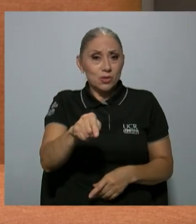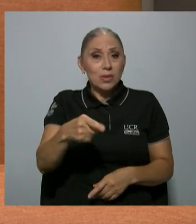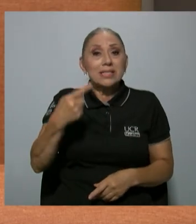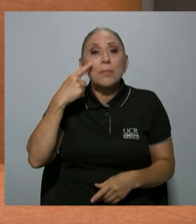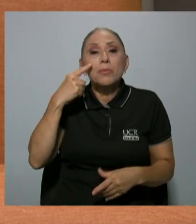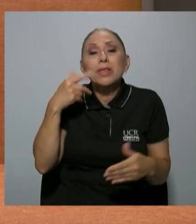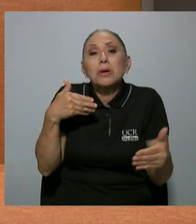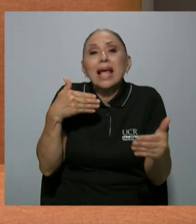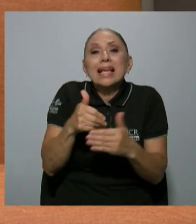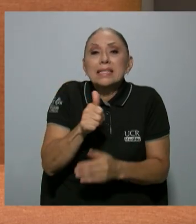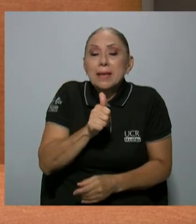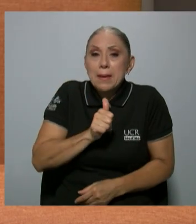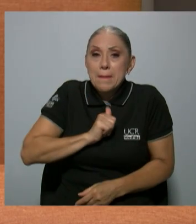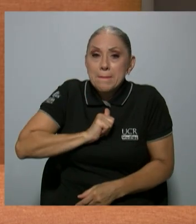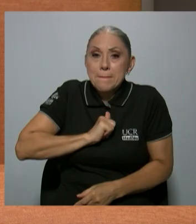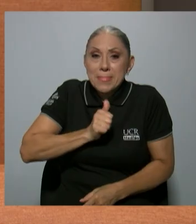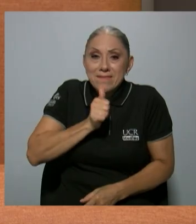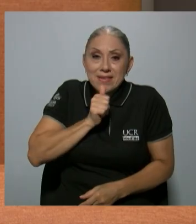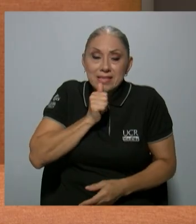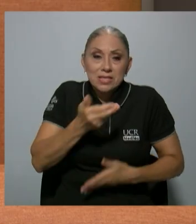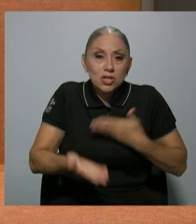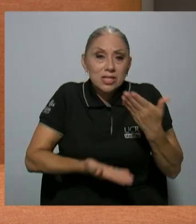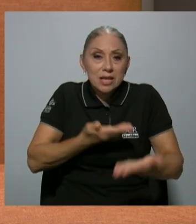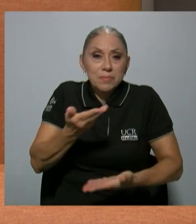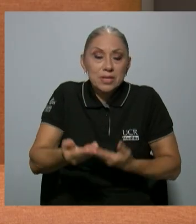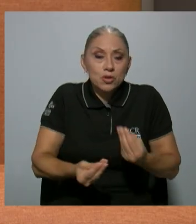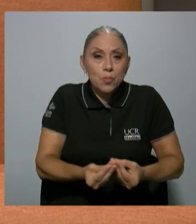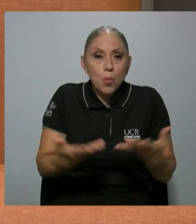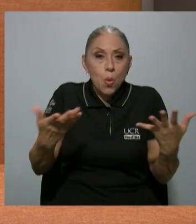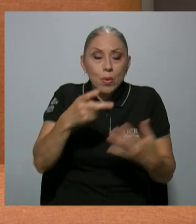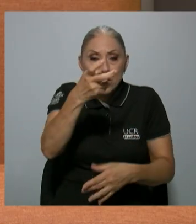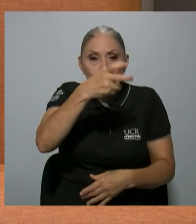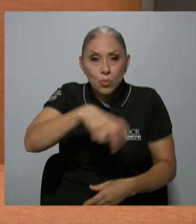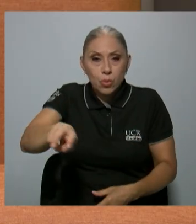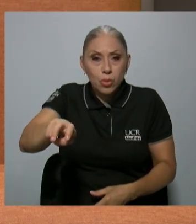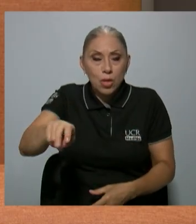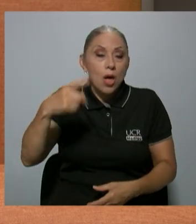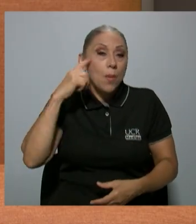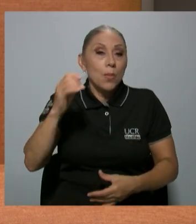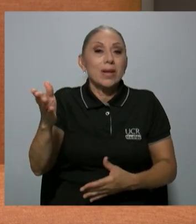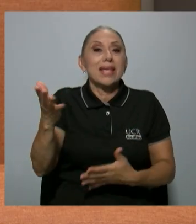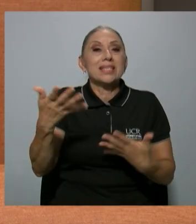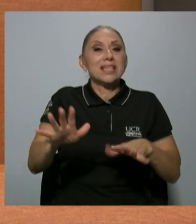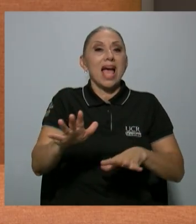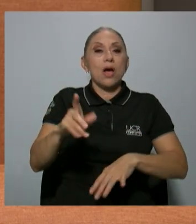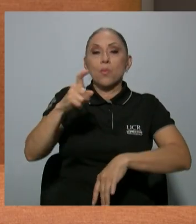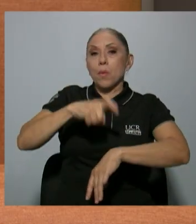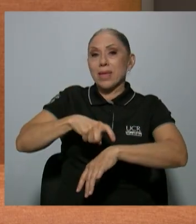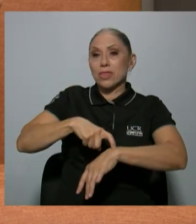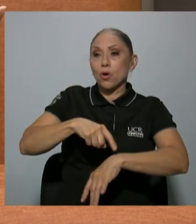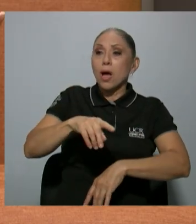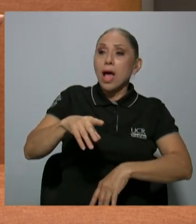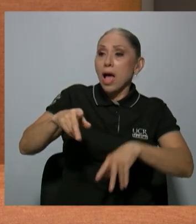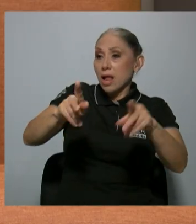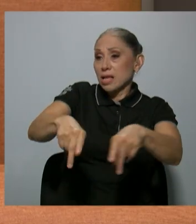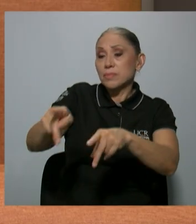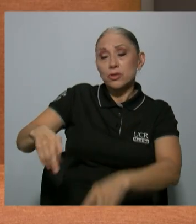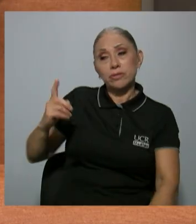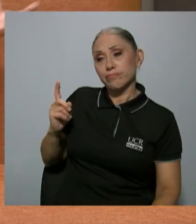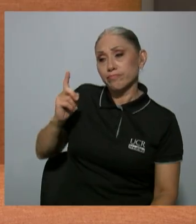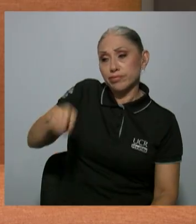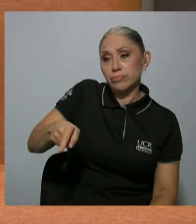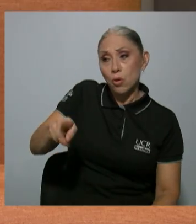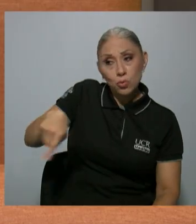privatización del servicio de transporte público porque ya llega el momento en donde se le obliga a los usuarios a utilizar un sistema de